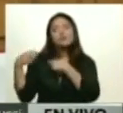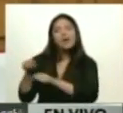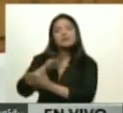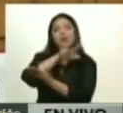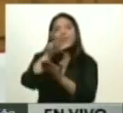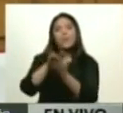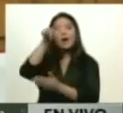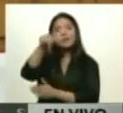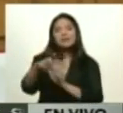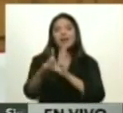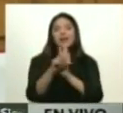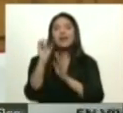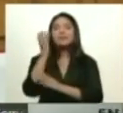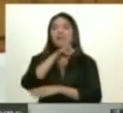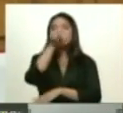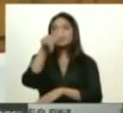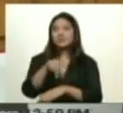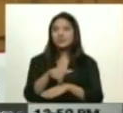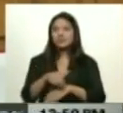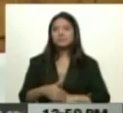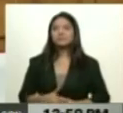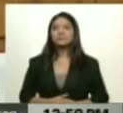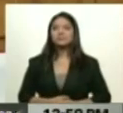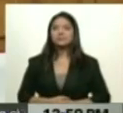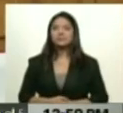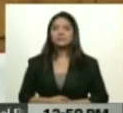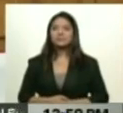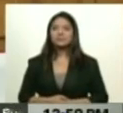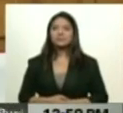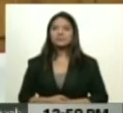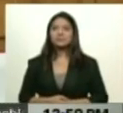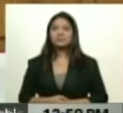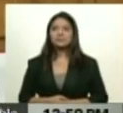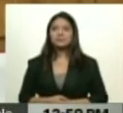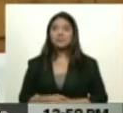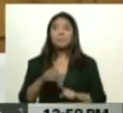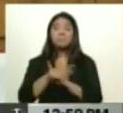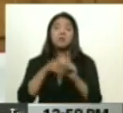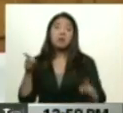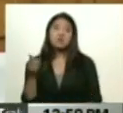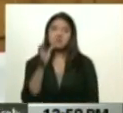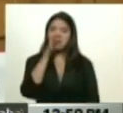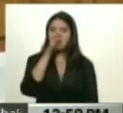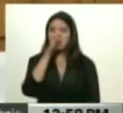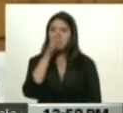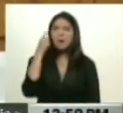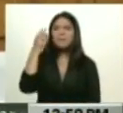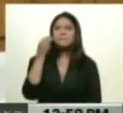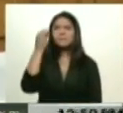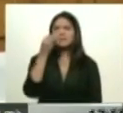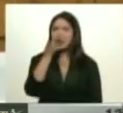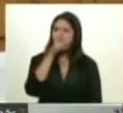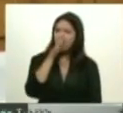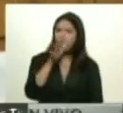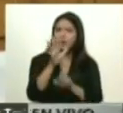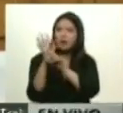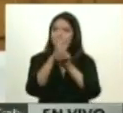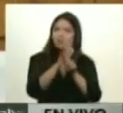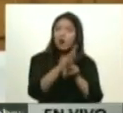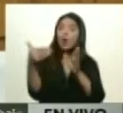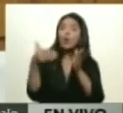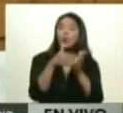en la Asamblea Nacional en estos próximos días. Mientras ellos se burlan y califican como una burla la persecución